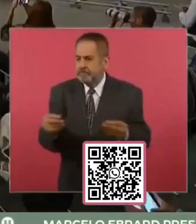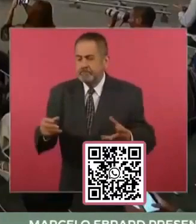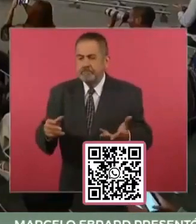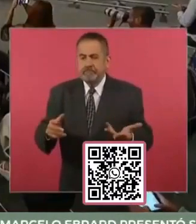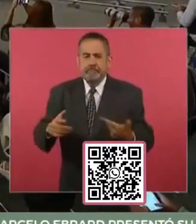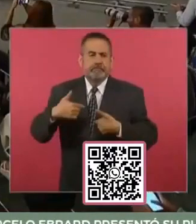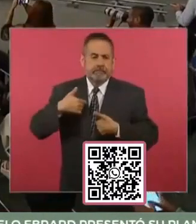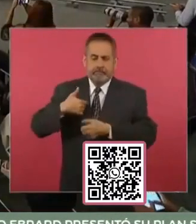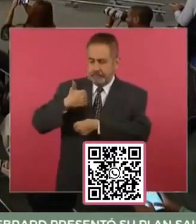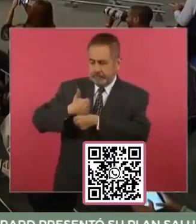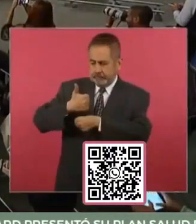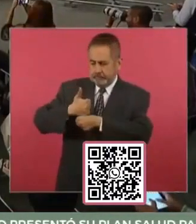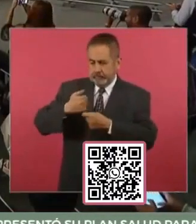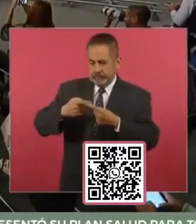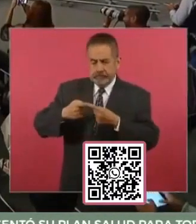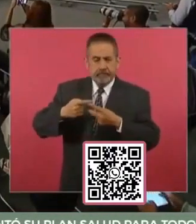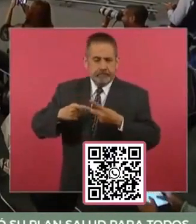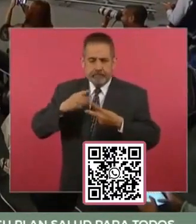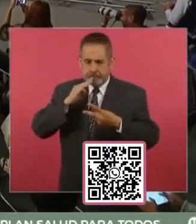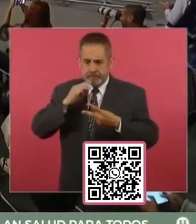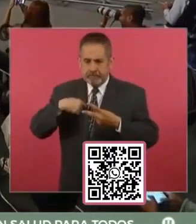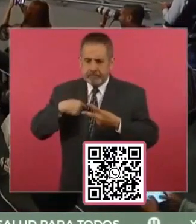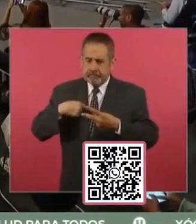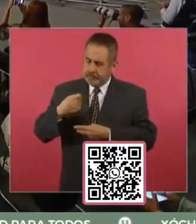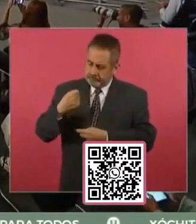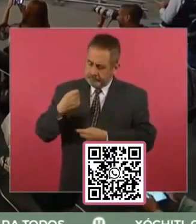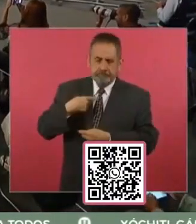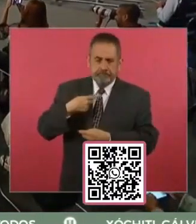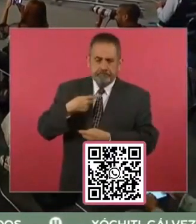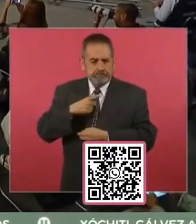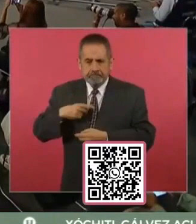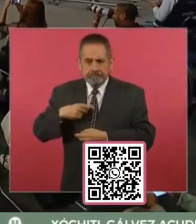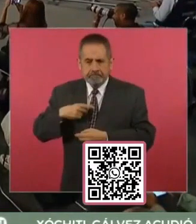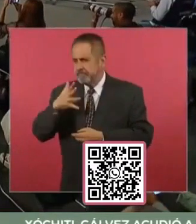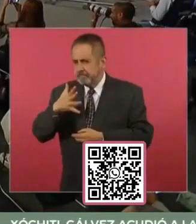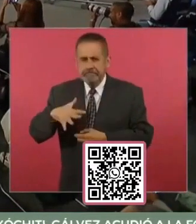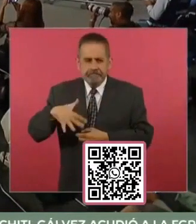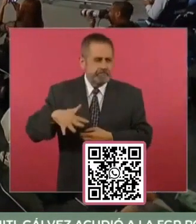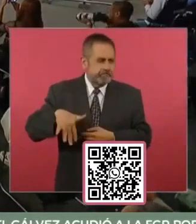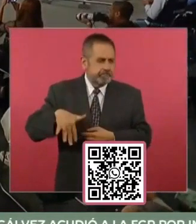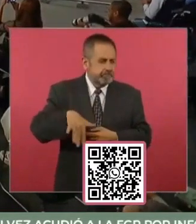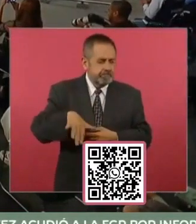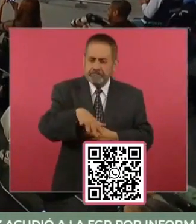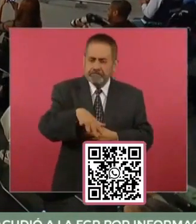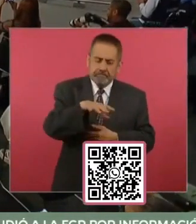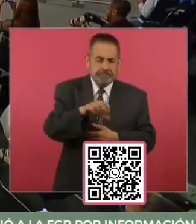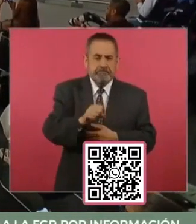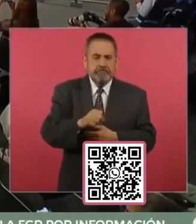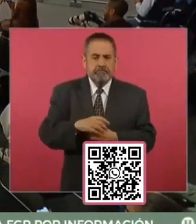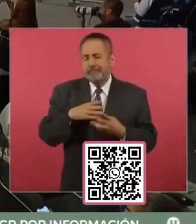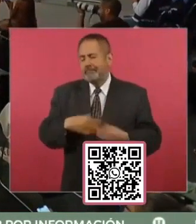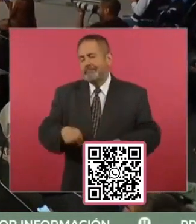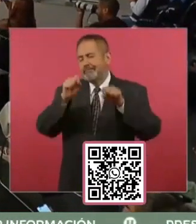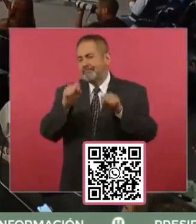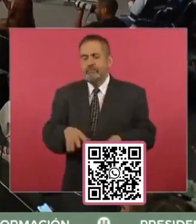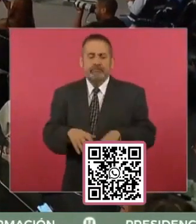Mayo de Argentina. Una organización de mujeres que buscan a sus hijos y nietos desaparecidos